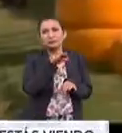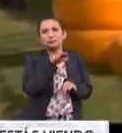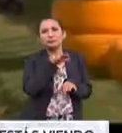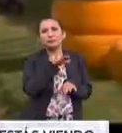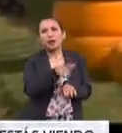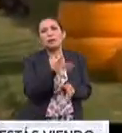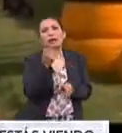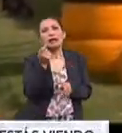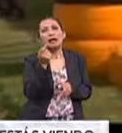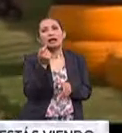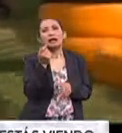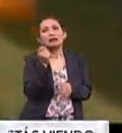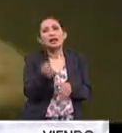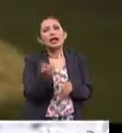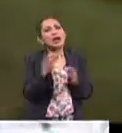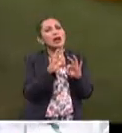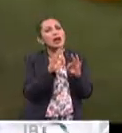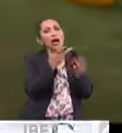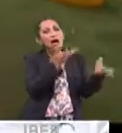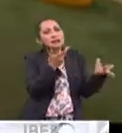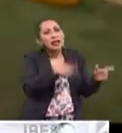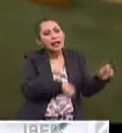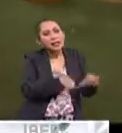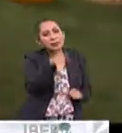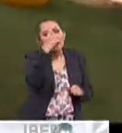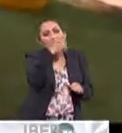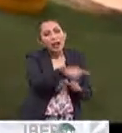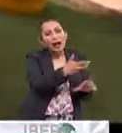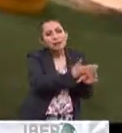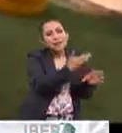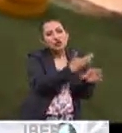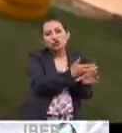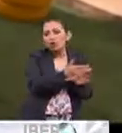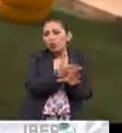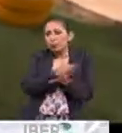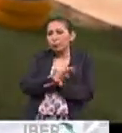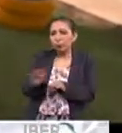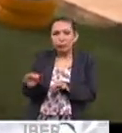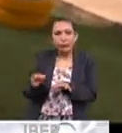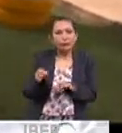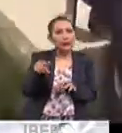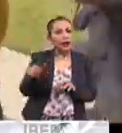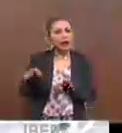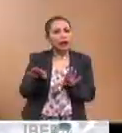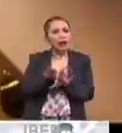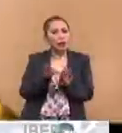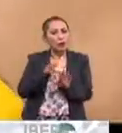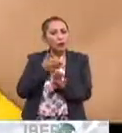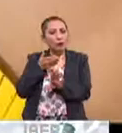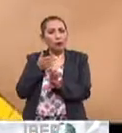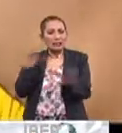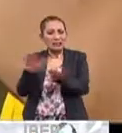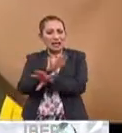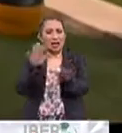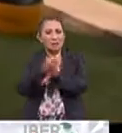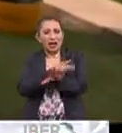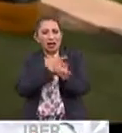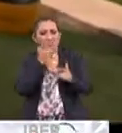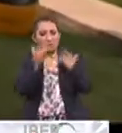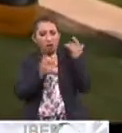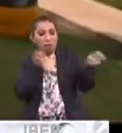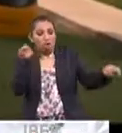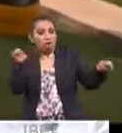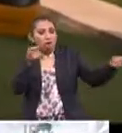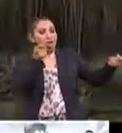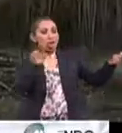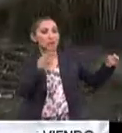sobre pues qué medidas está tomando Estados Unidos para poder pues de alguna forma también cambiar la percepción o